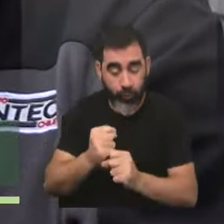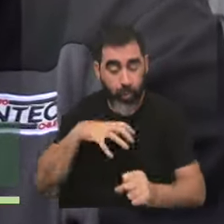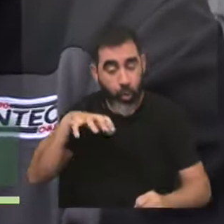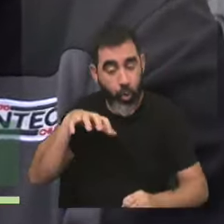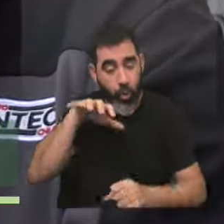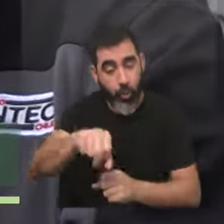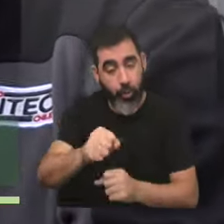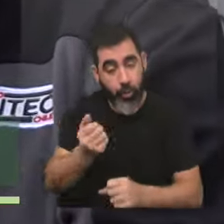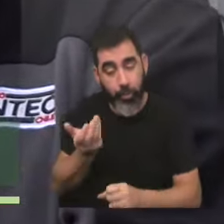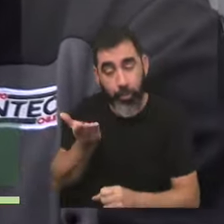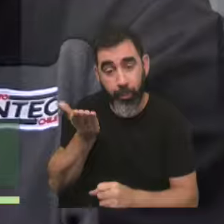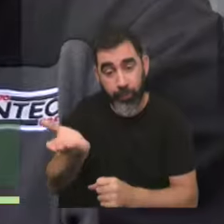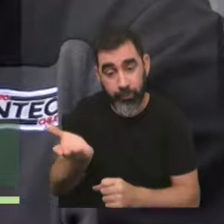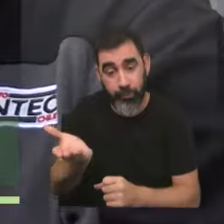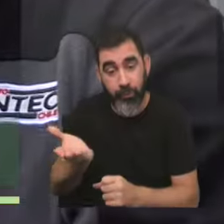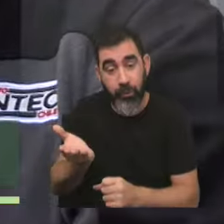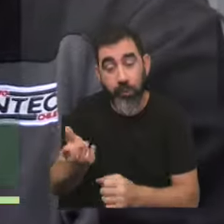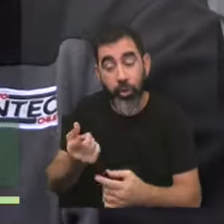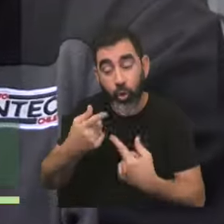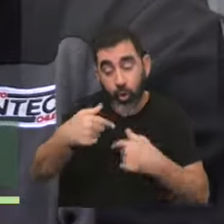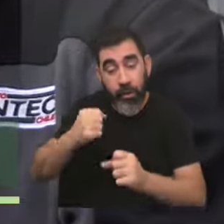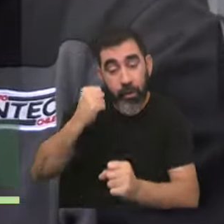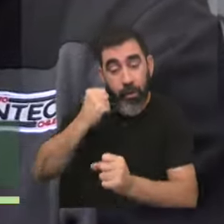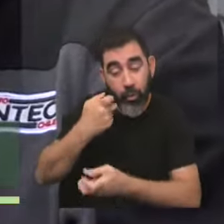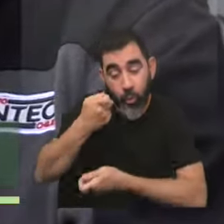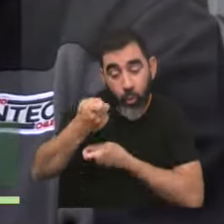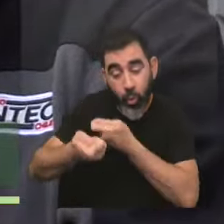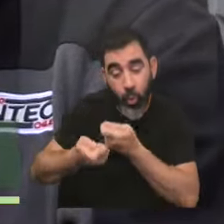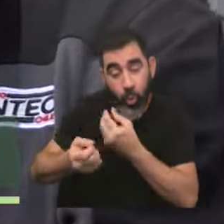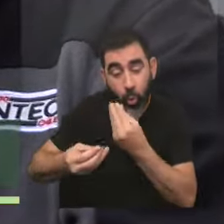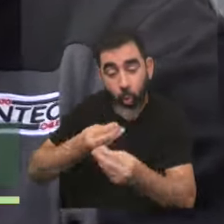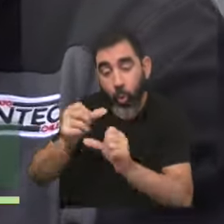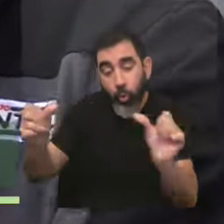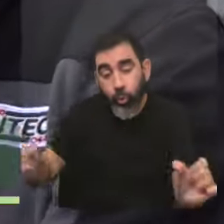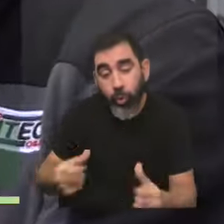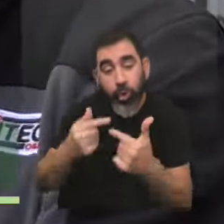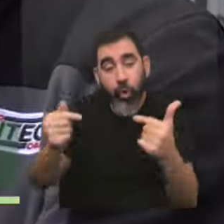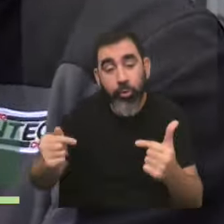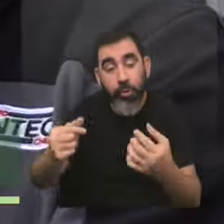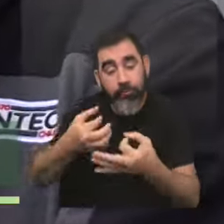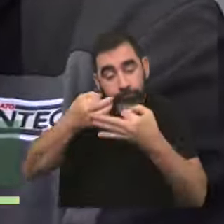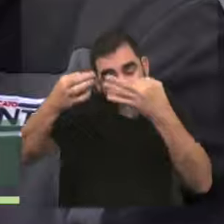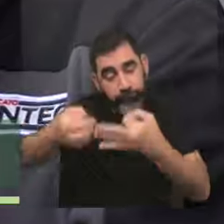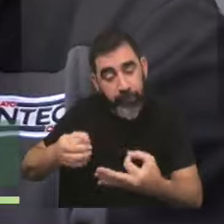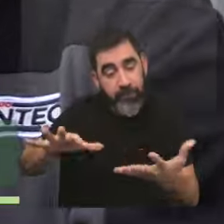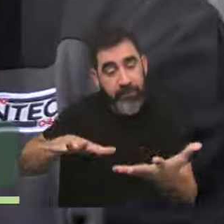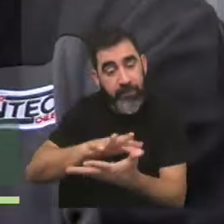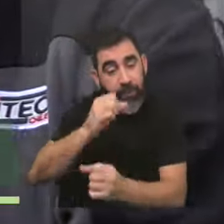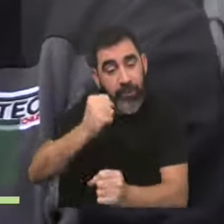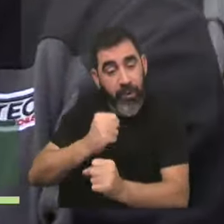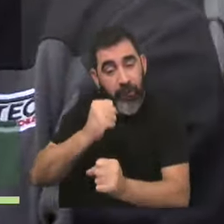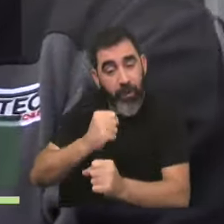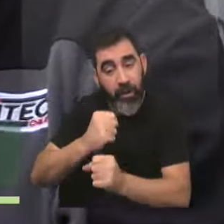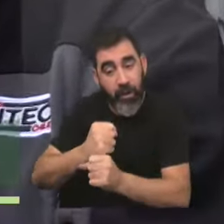y nuestro ped de trabajar en construir algunas herramientas que generen las condiciones de que los trabajadores y las